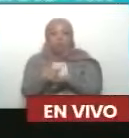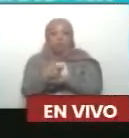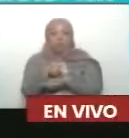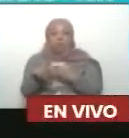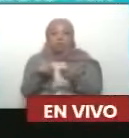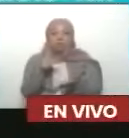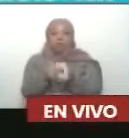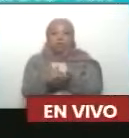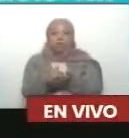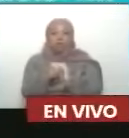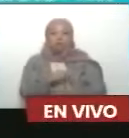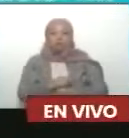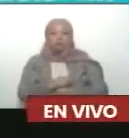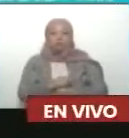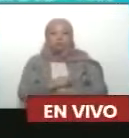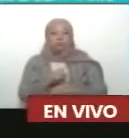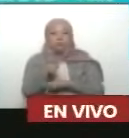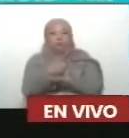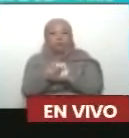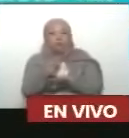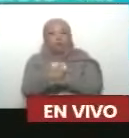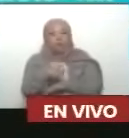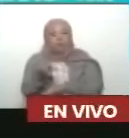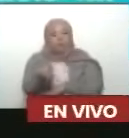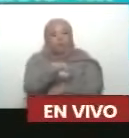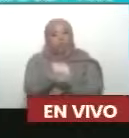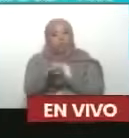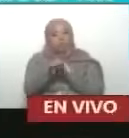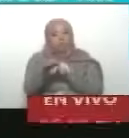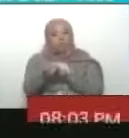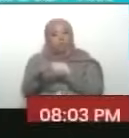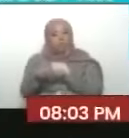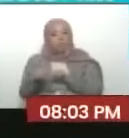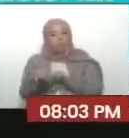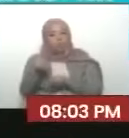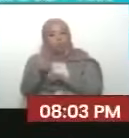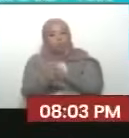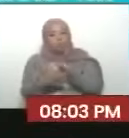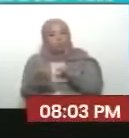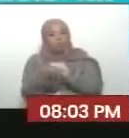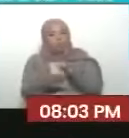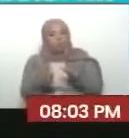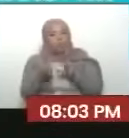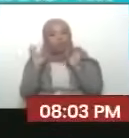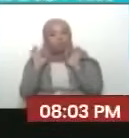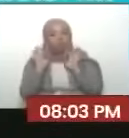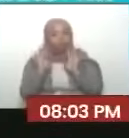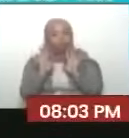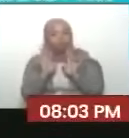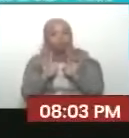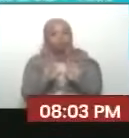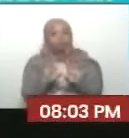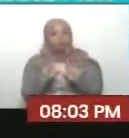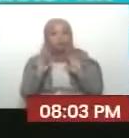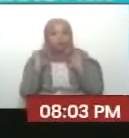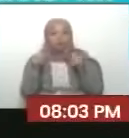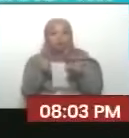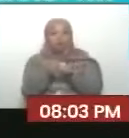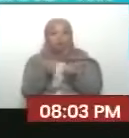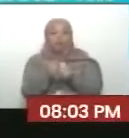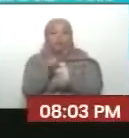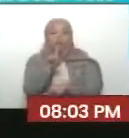nacional, los gobiernos regionales, municipales y el problema de la gente de a pie. Y así fue cuando lancé